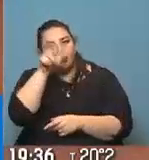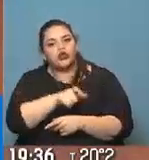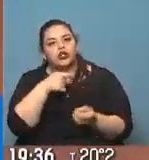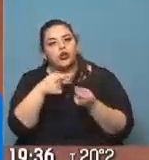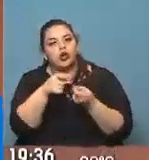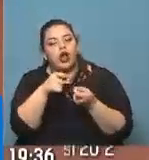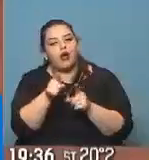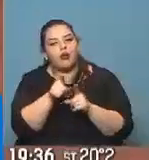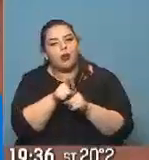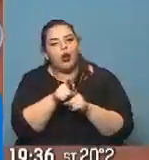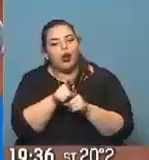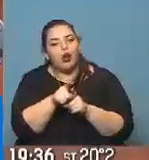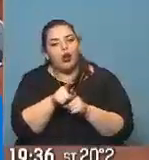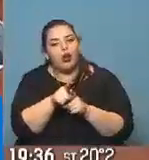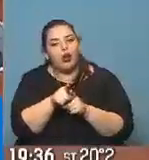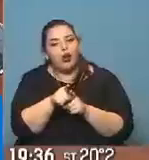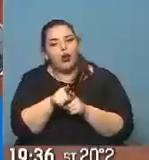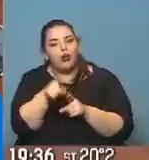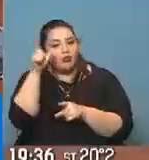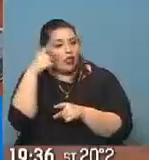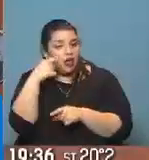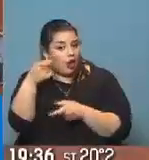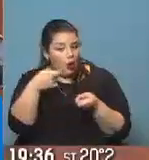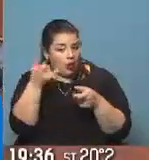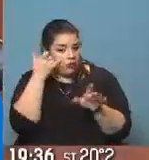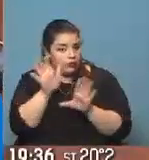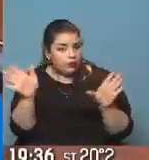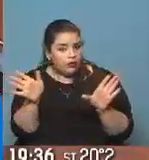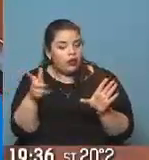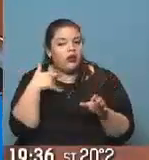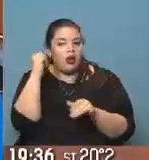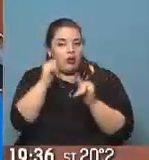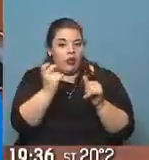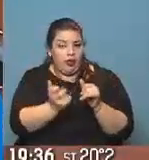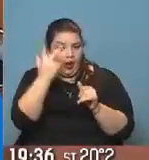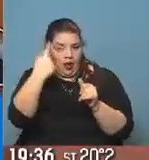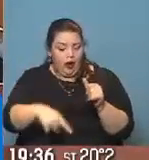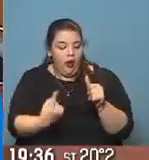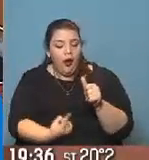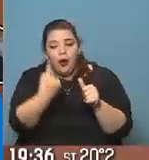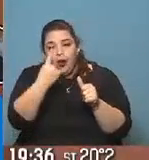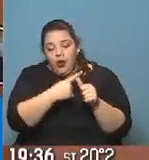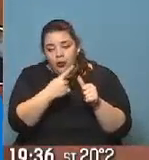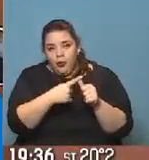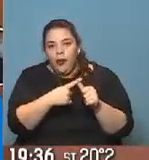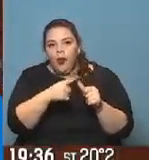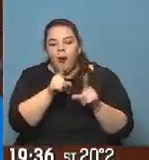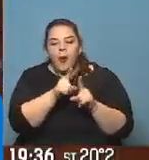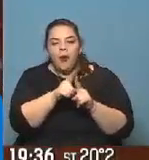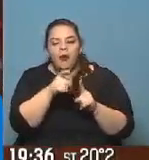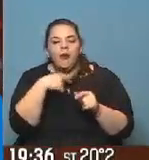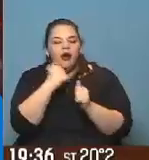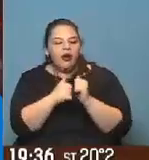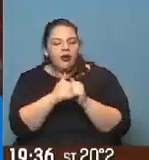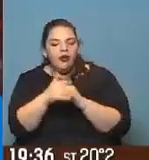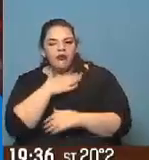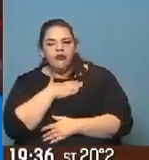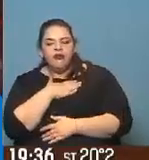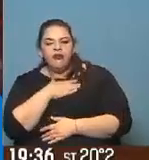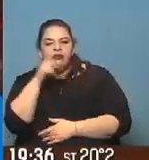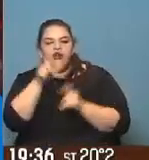día que deja la actividad? Se jubila. Sí. Te cuento 3 cosas. Una es una anécdota que me pasa seguido. La gente cuando viene al